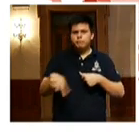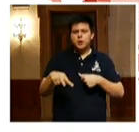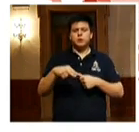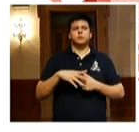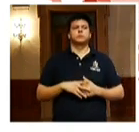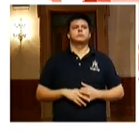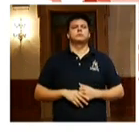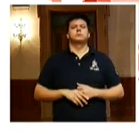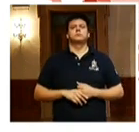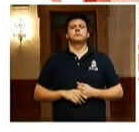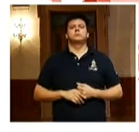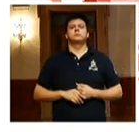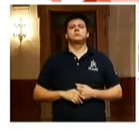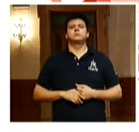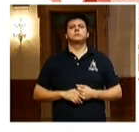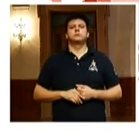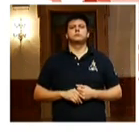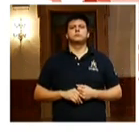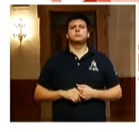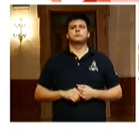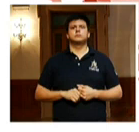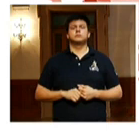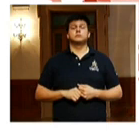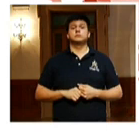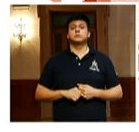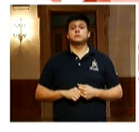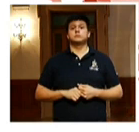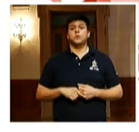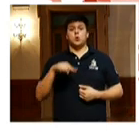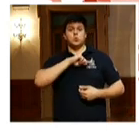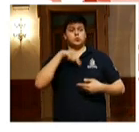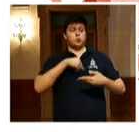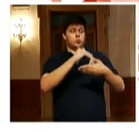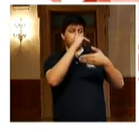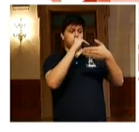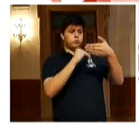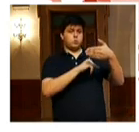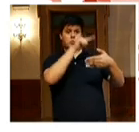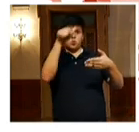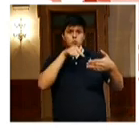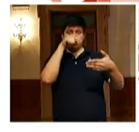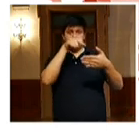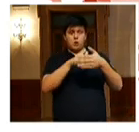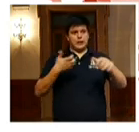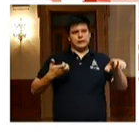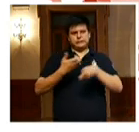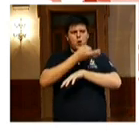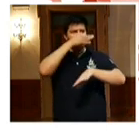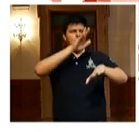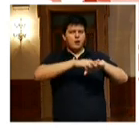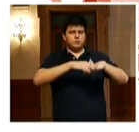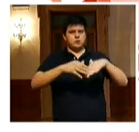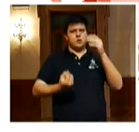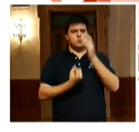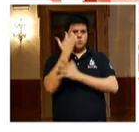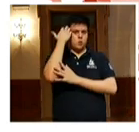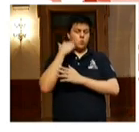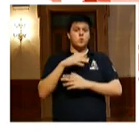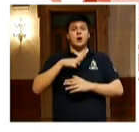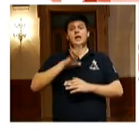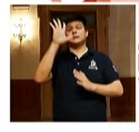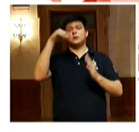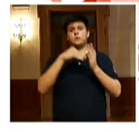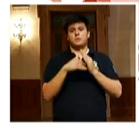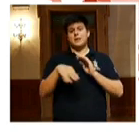y en el octavo lugar a nivel estatal nuevo león con